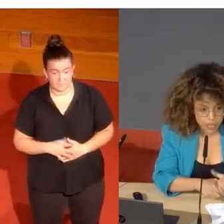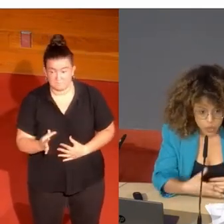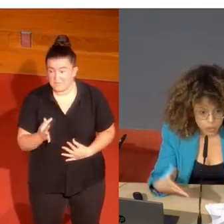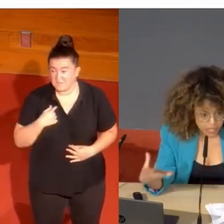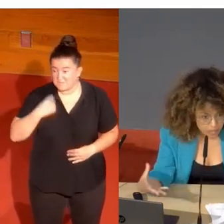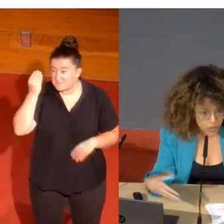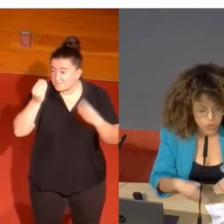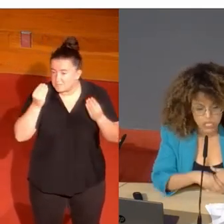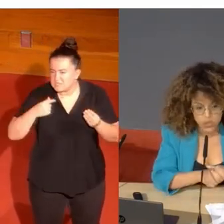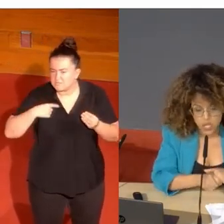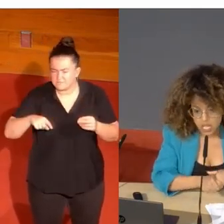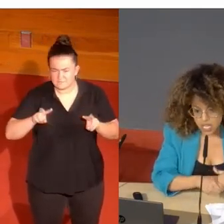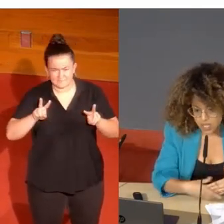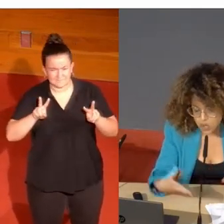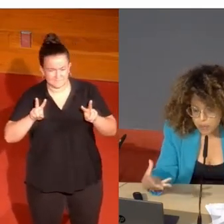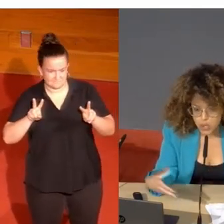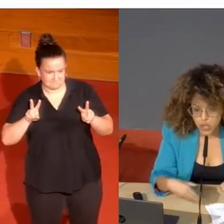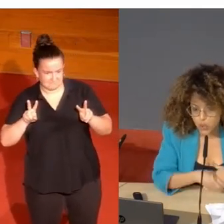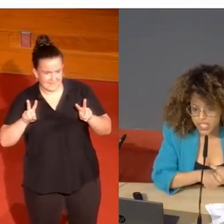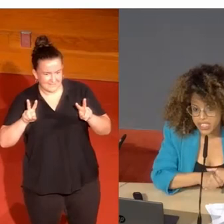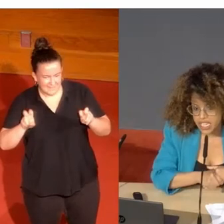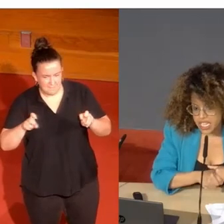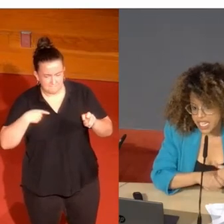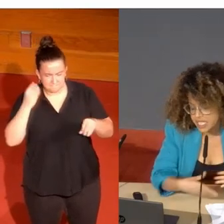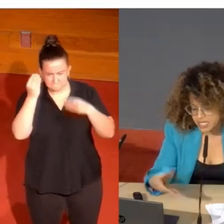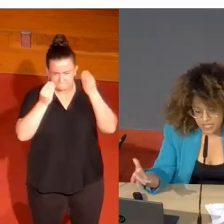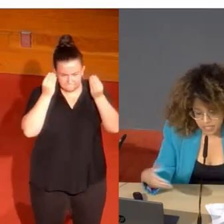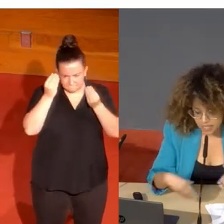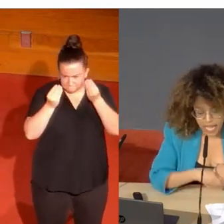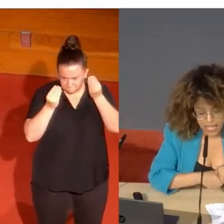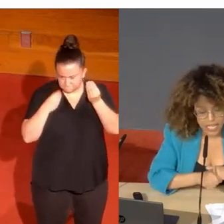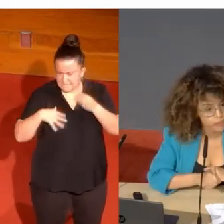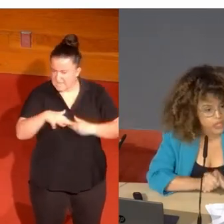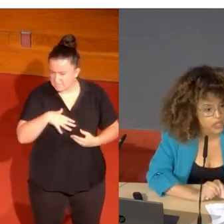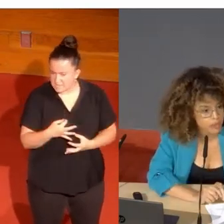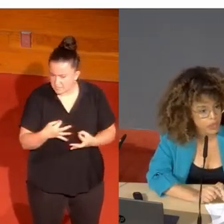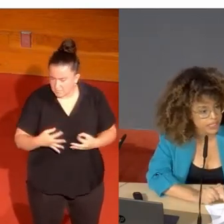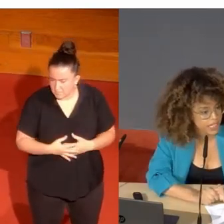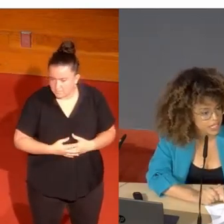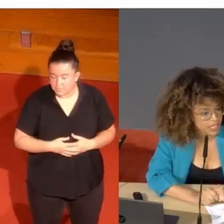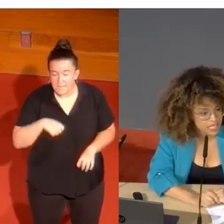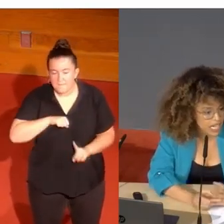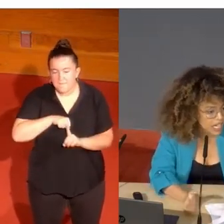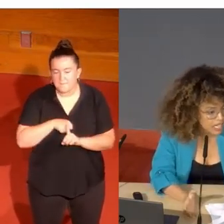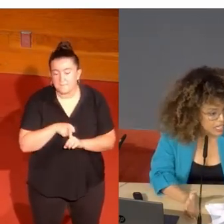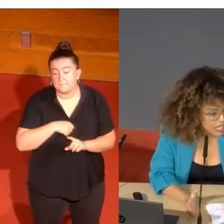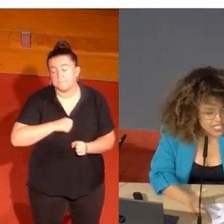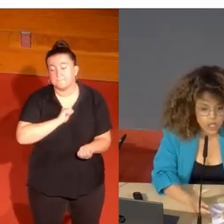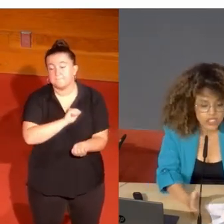reflexionemos sobre ellos sobre estos estos tiempos que corren es la las presiones políticas